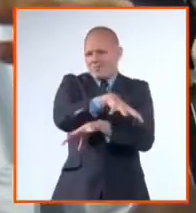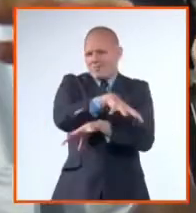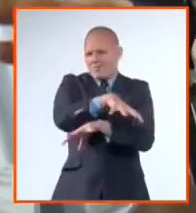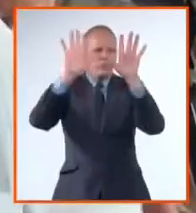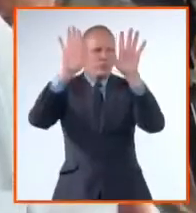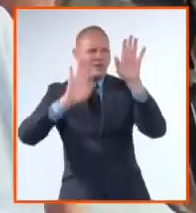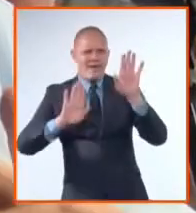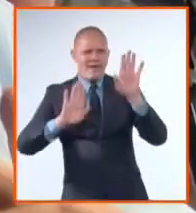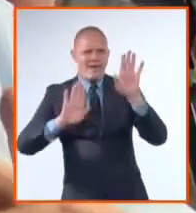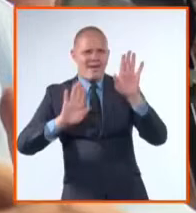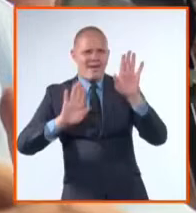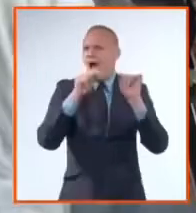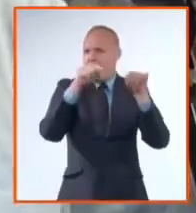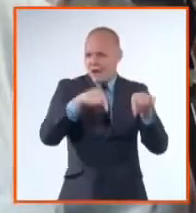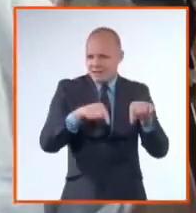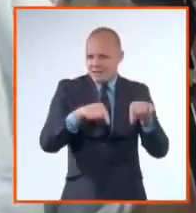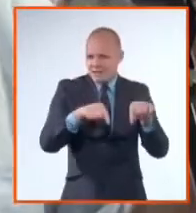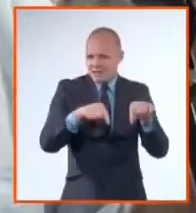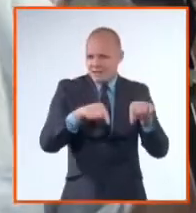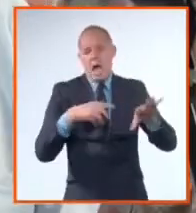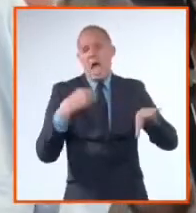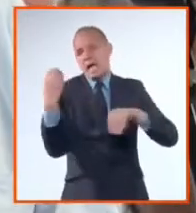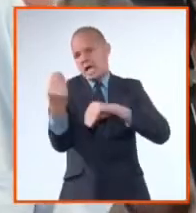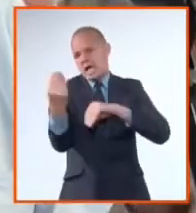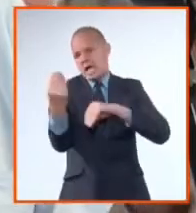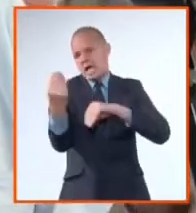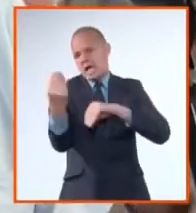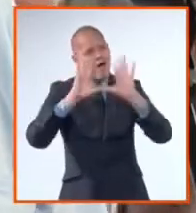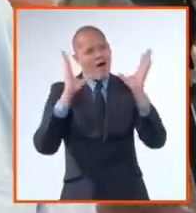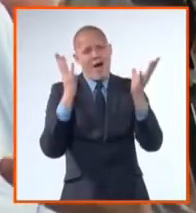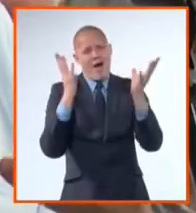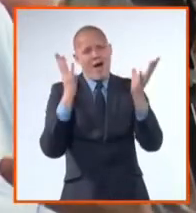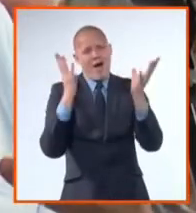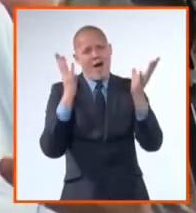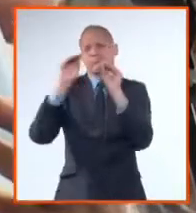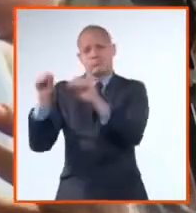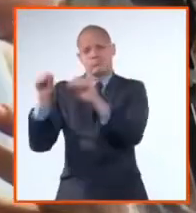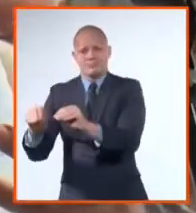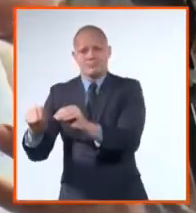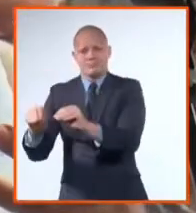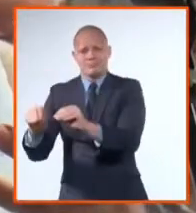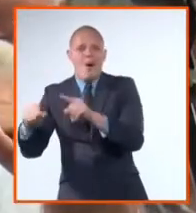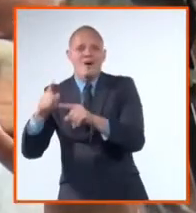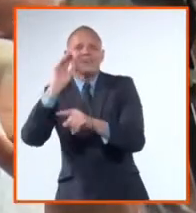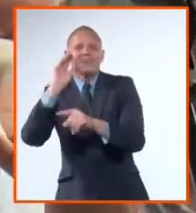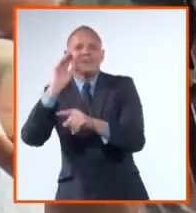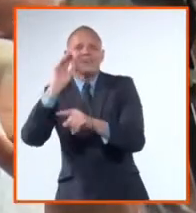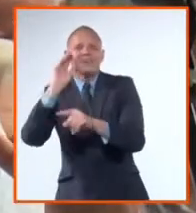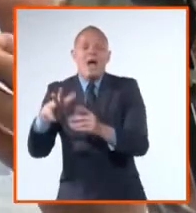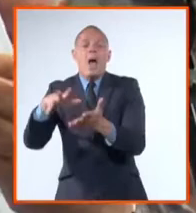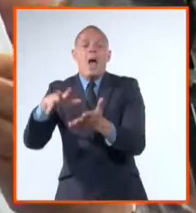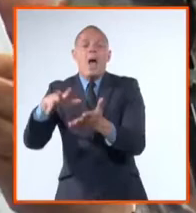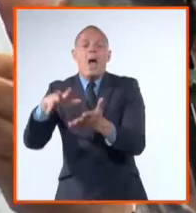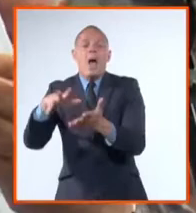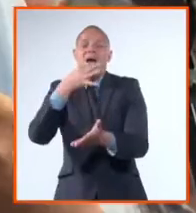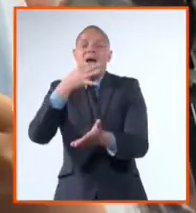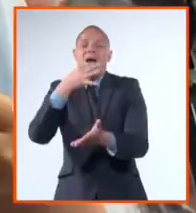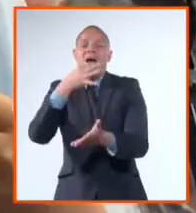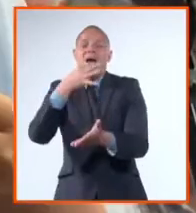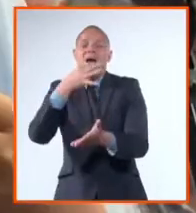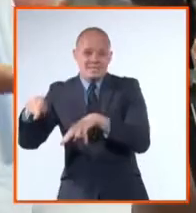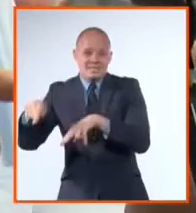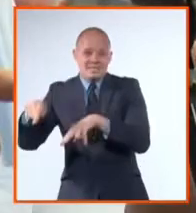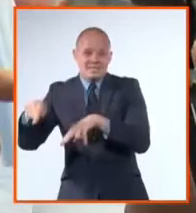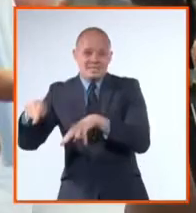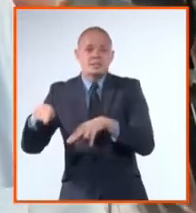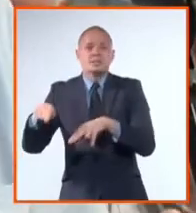con archivos, con bibliotecas, con cosas que tienen un valor muy grande, pero